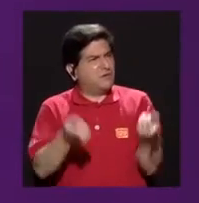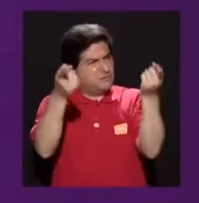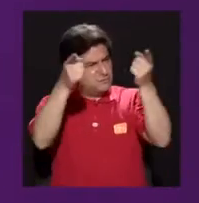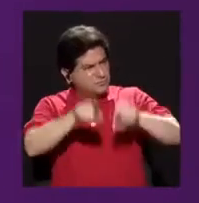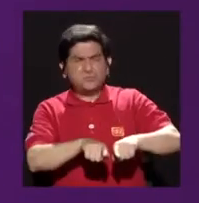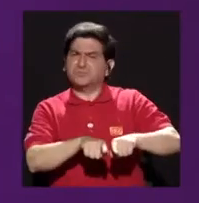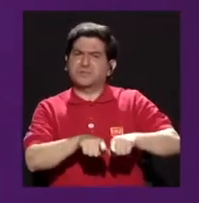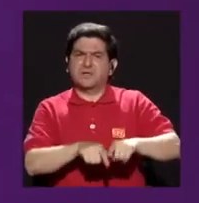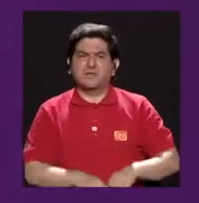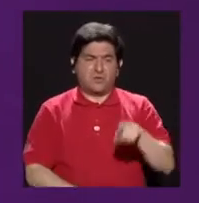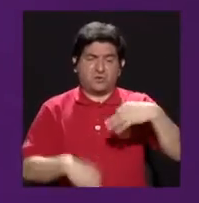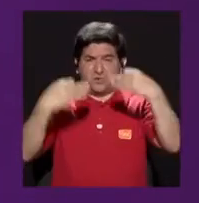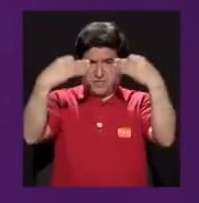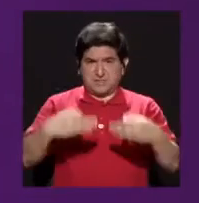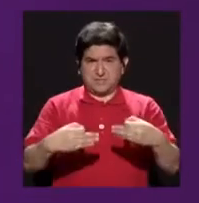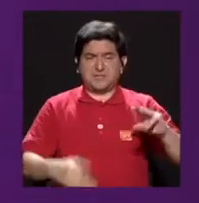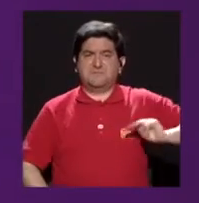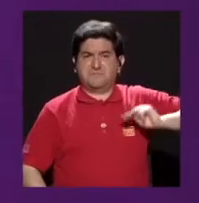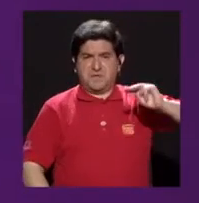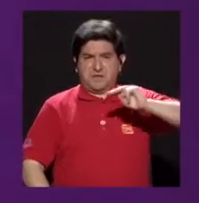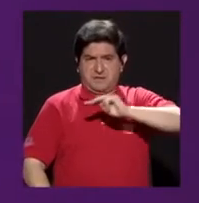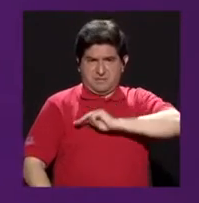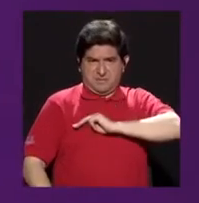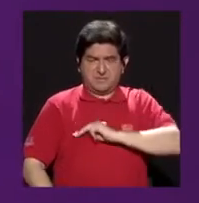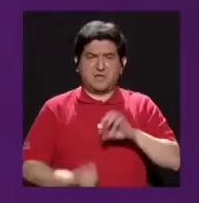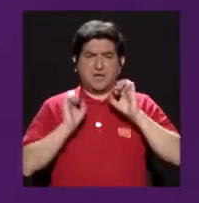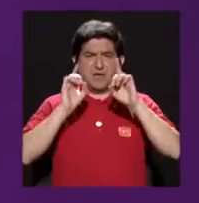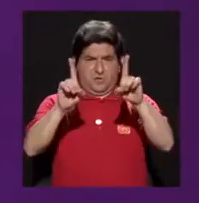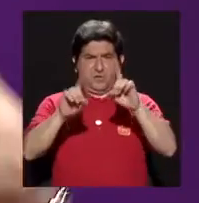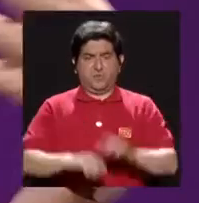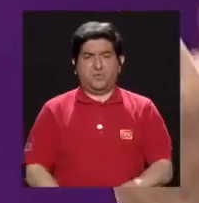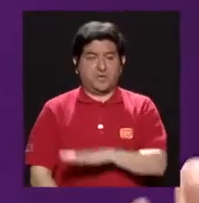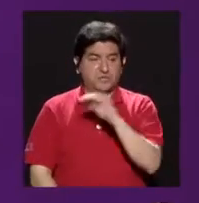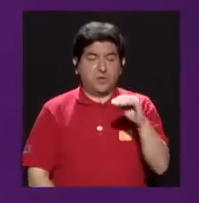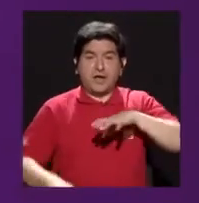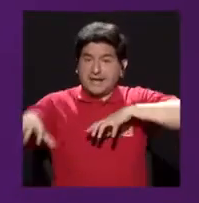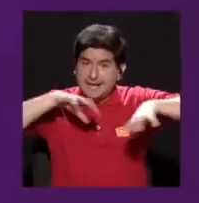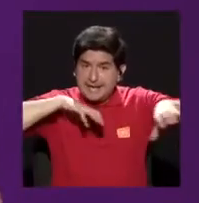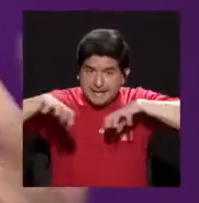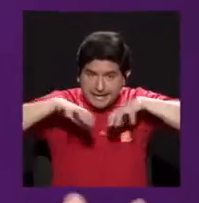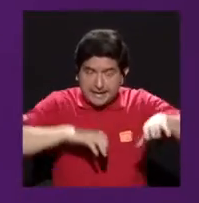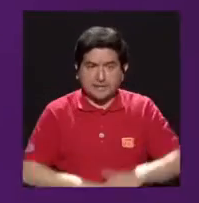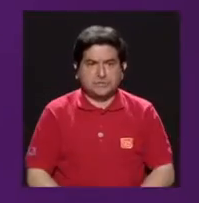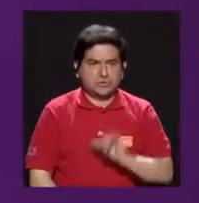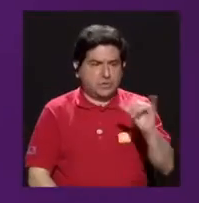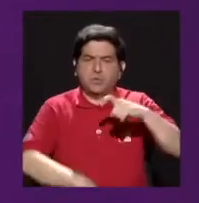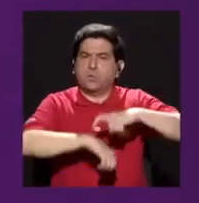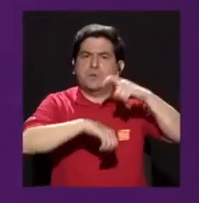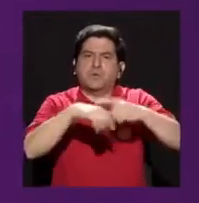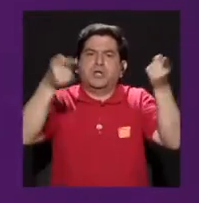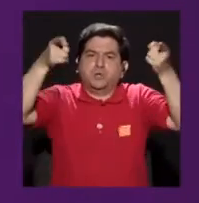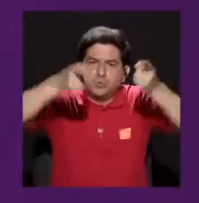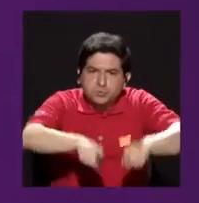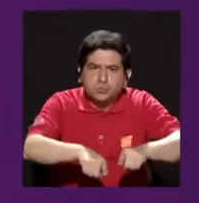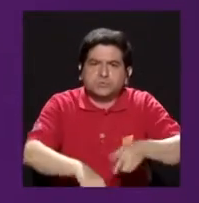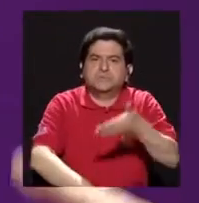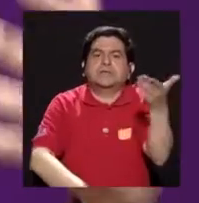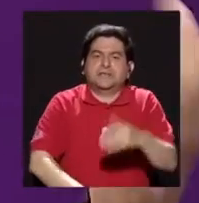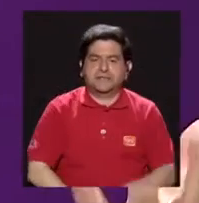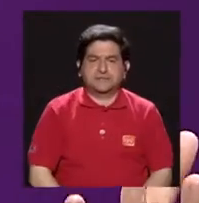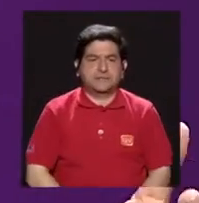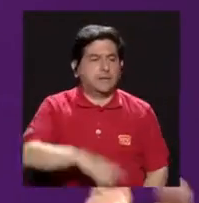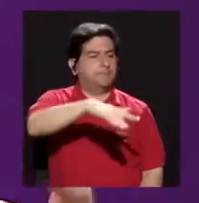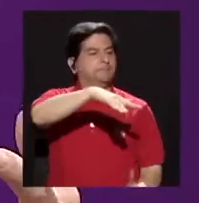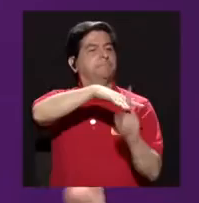con esta directriz del Ministerio de Educación y las reacciones que se dieron es que